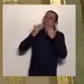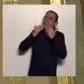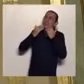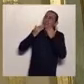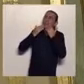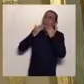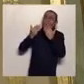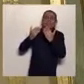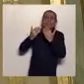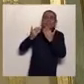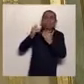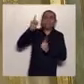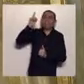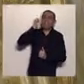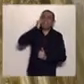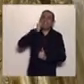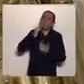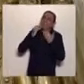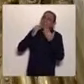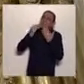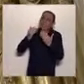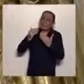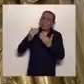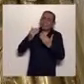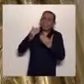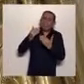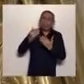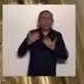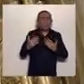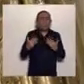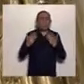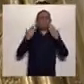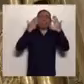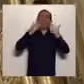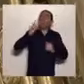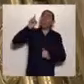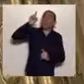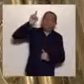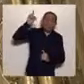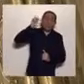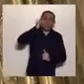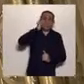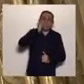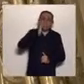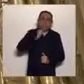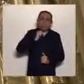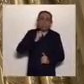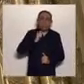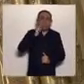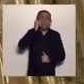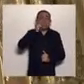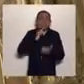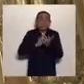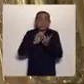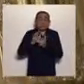glorificamos. Te damos gracias, Señor, por la inmensa gloria tuya.